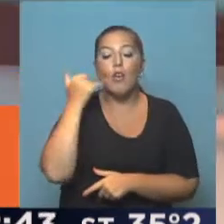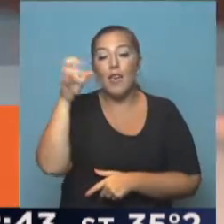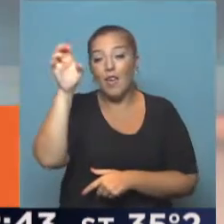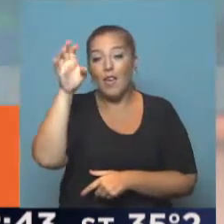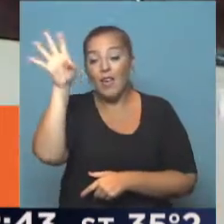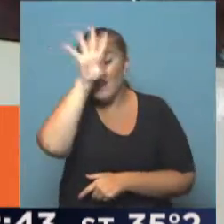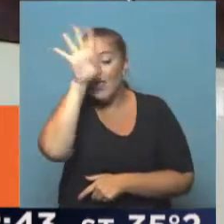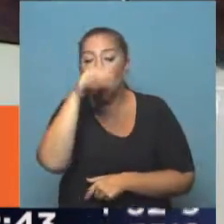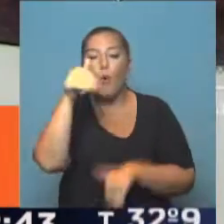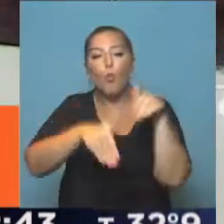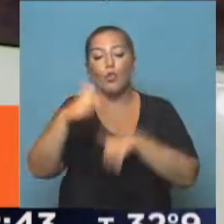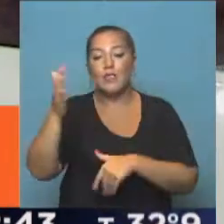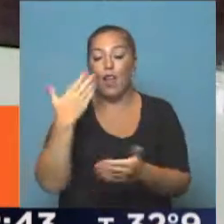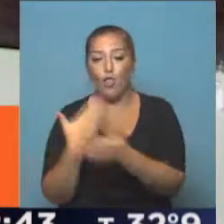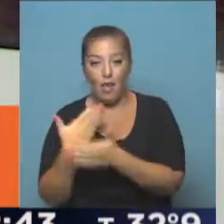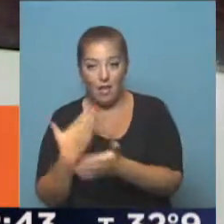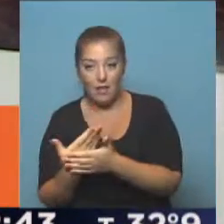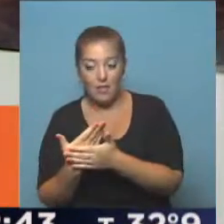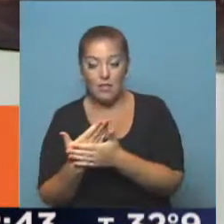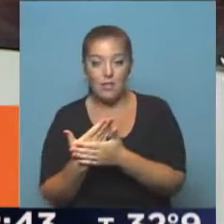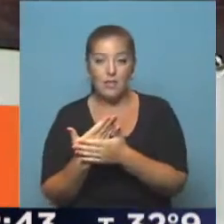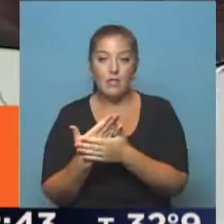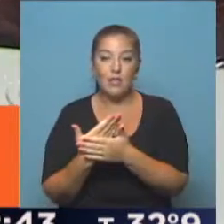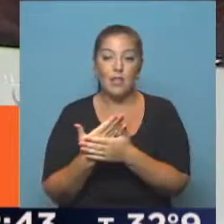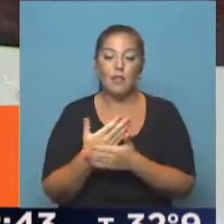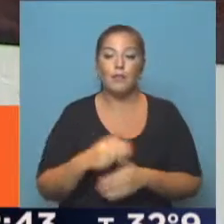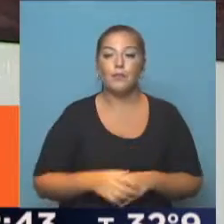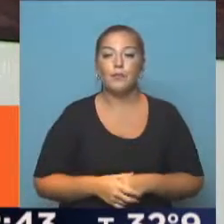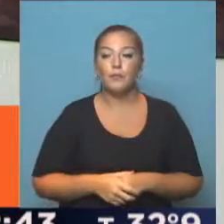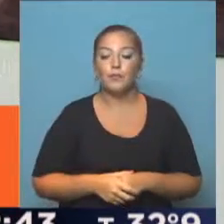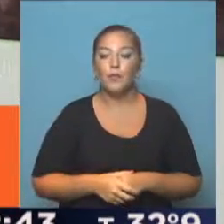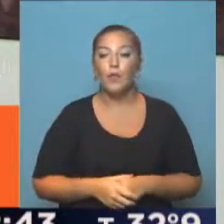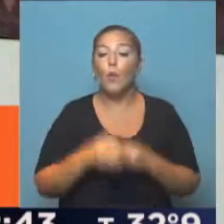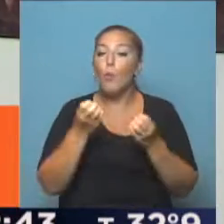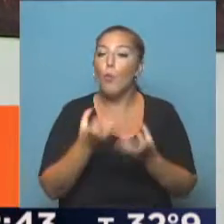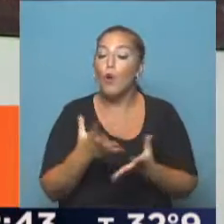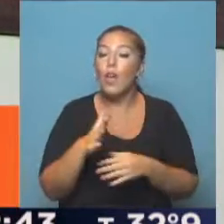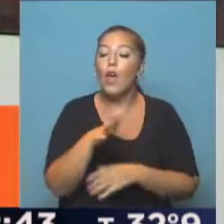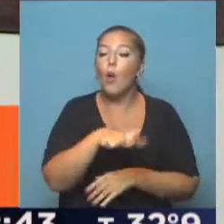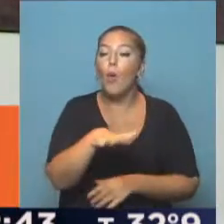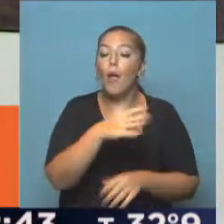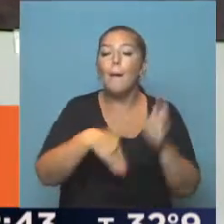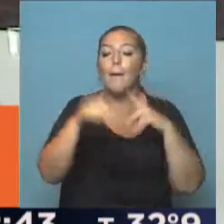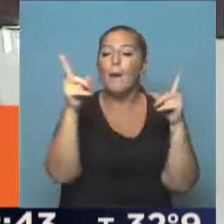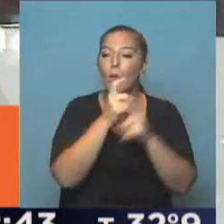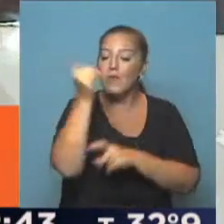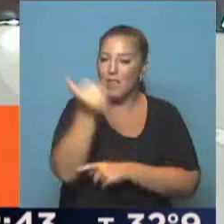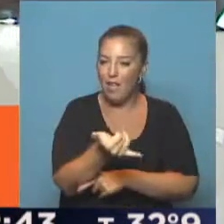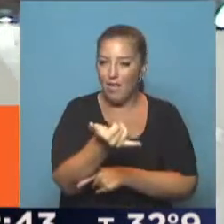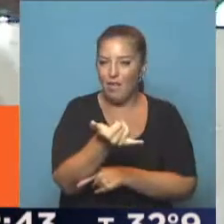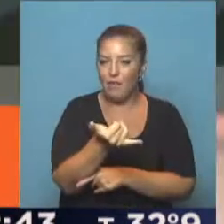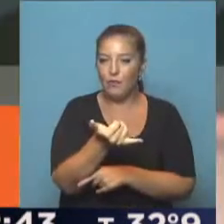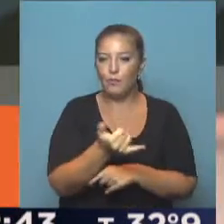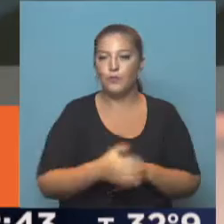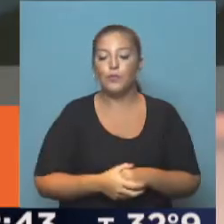decir, bastiones de la izquierda y del voto indígena han votado a la derecha porque son los lugares en donde más conflictos extractivistas ha